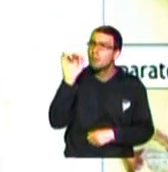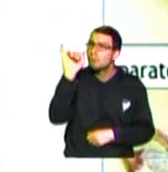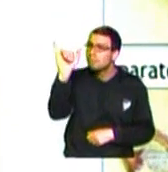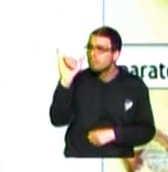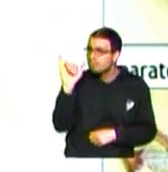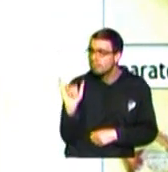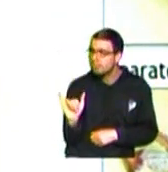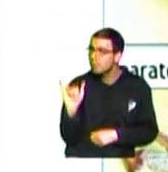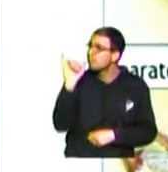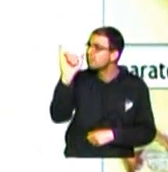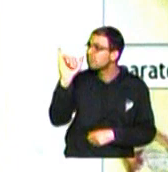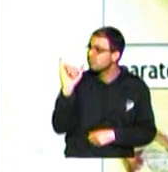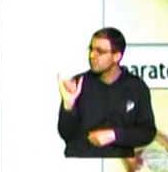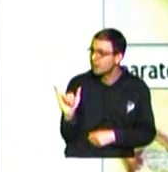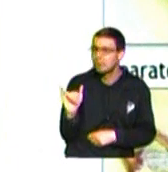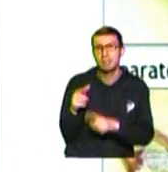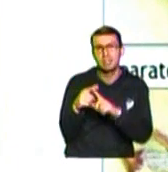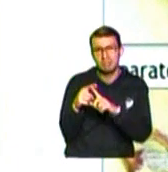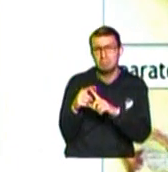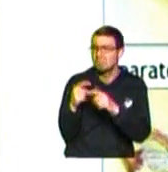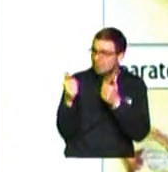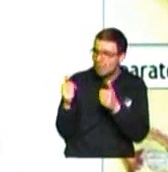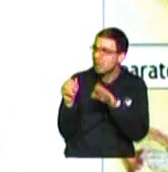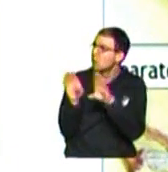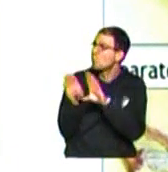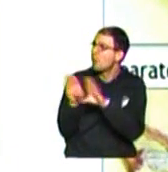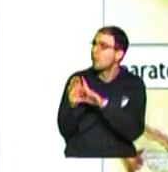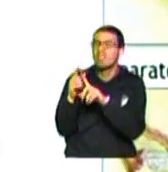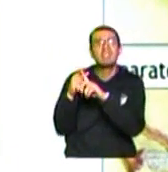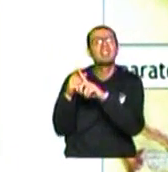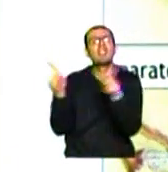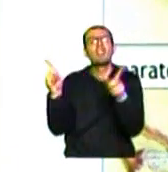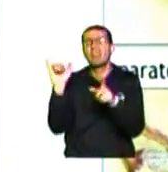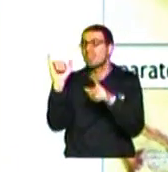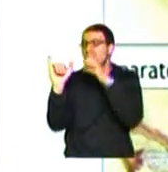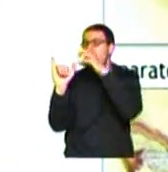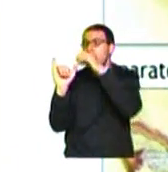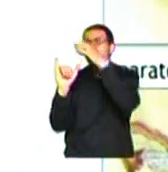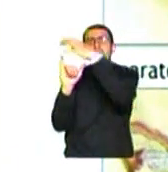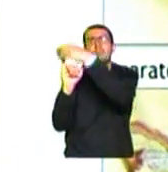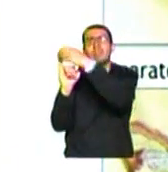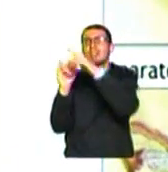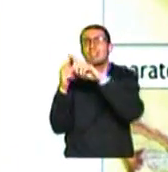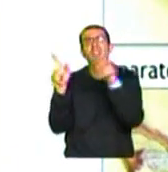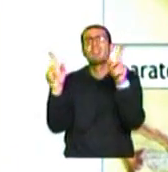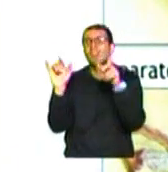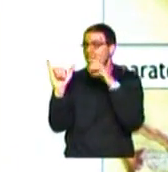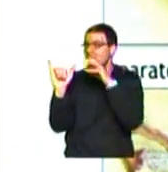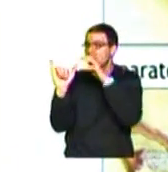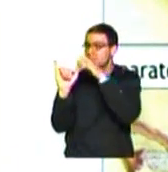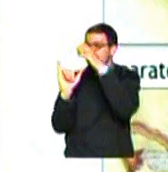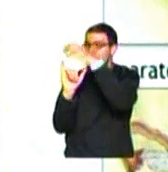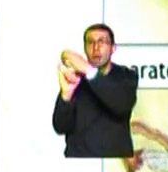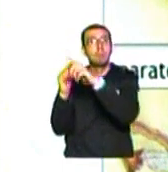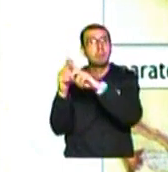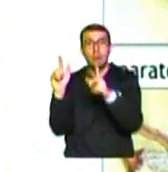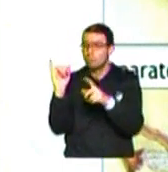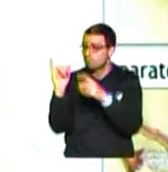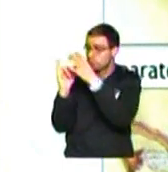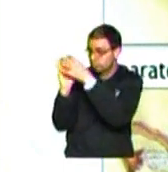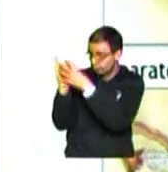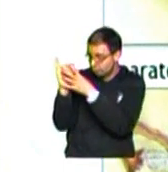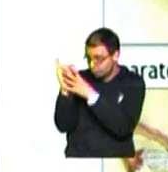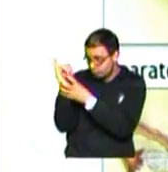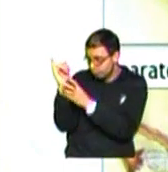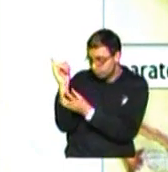a diferencia del color de los ovarios, pero ahí está la matriz, ahí está la vagina, ahí están los órganos